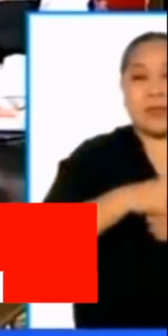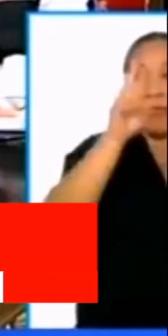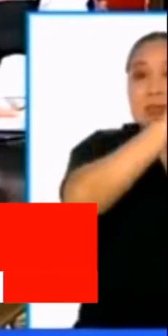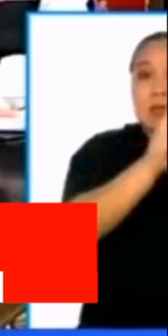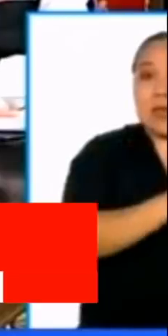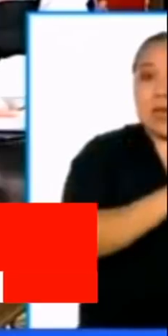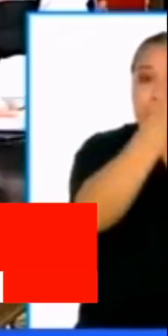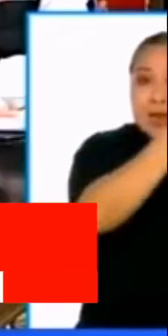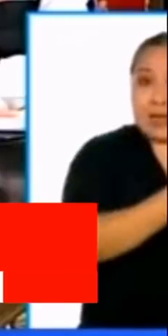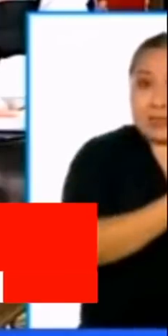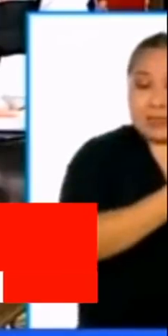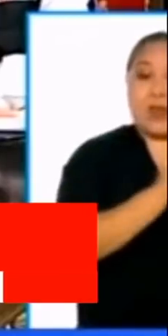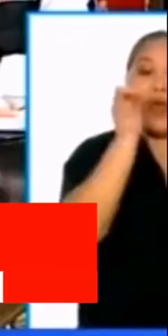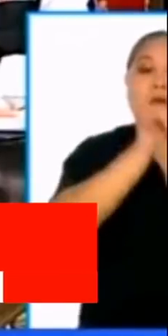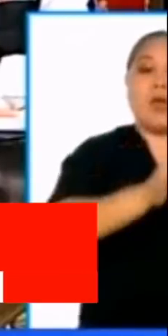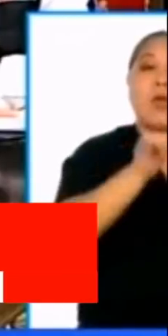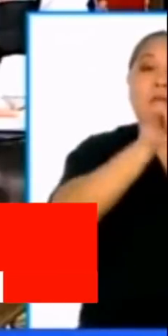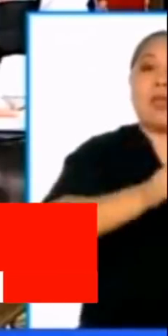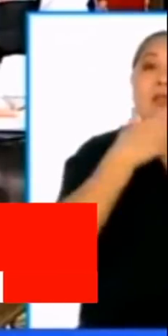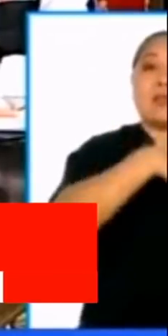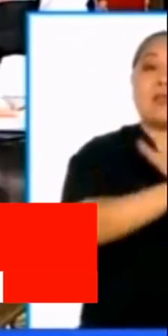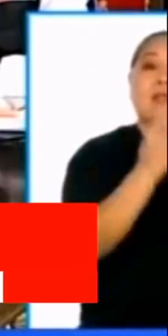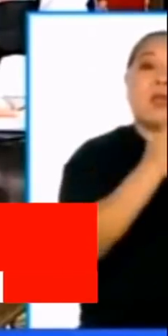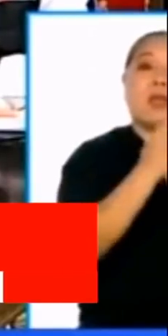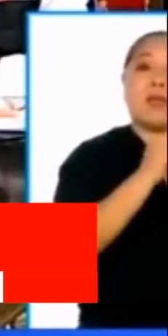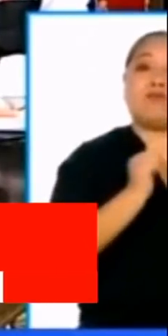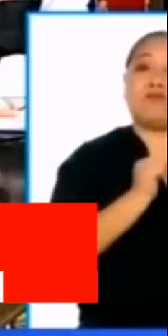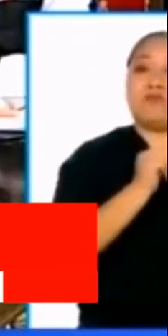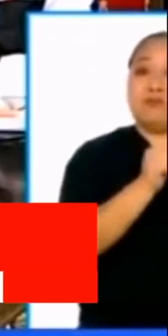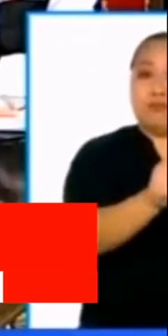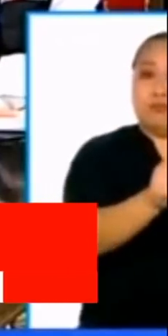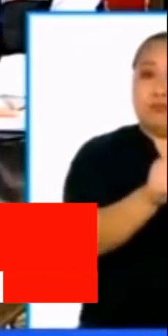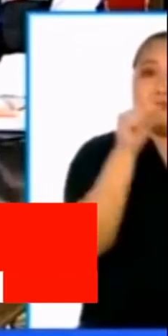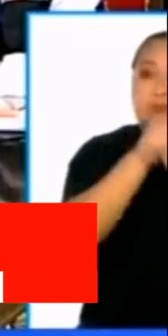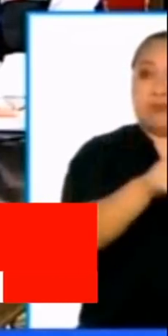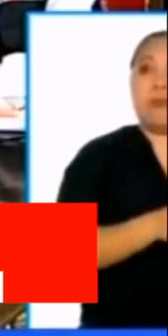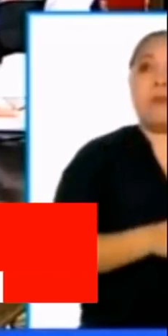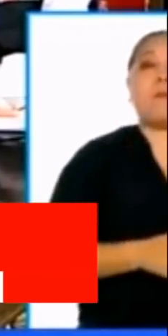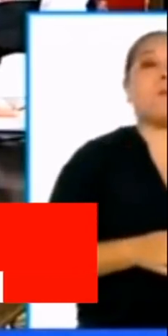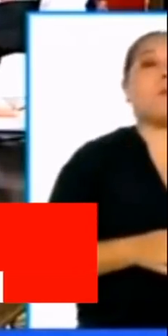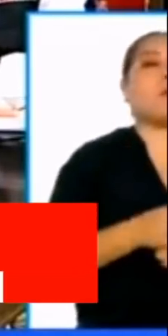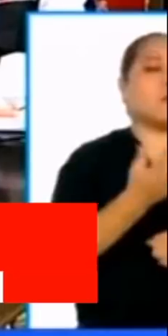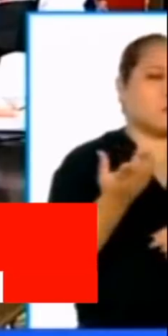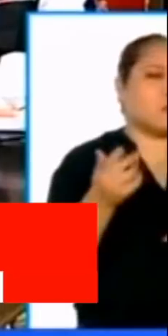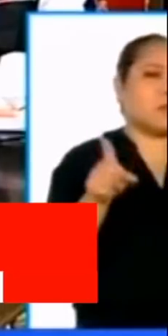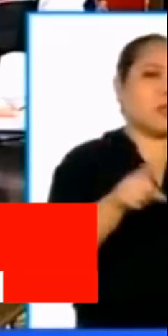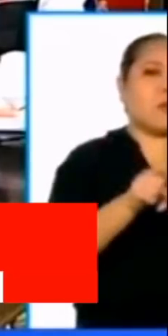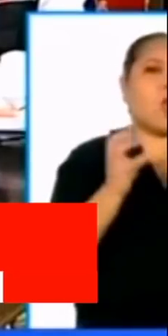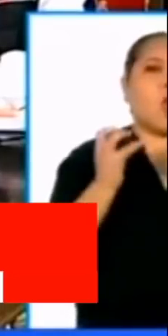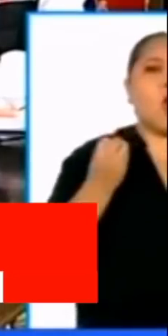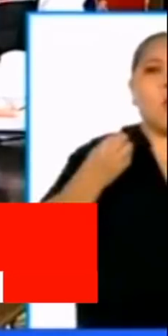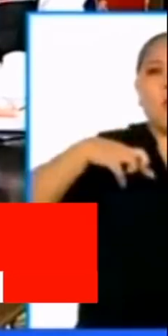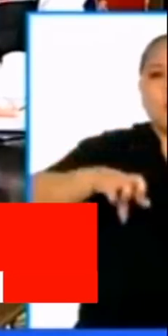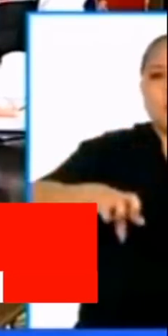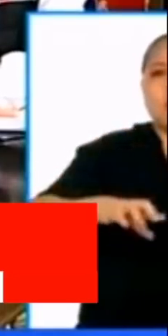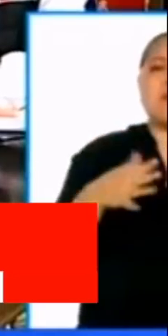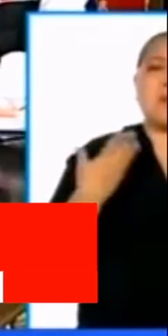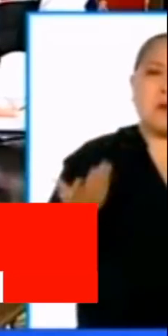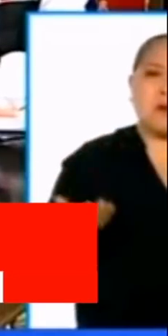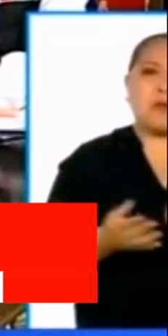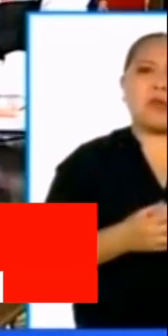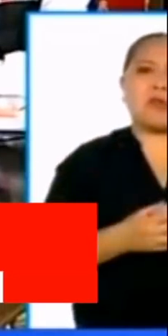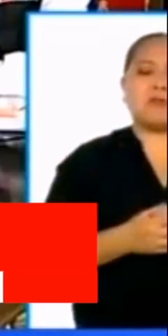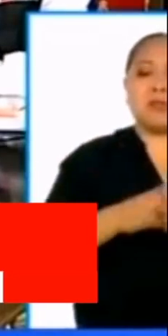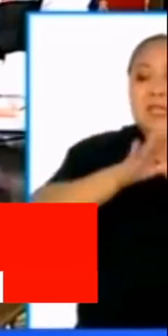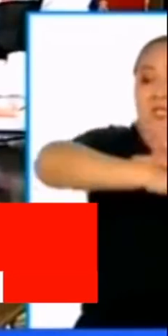general son de inmovilización social permanente, aunque existe la posibilidad